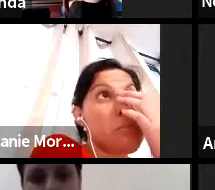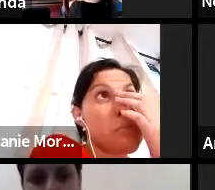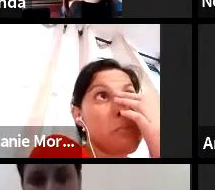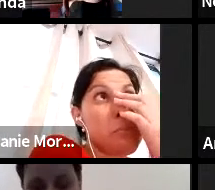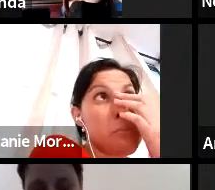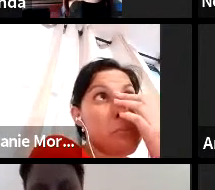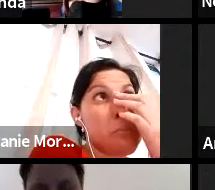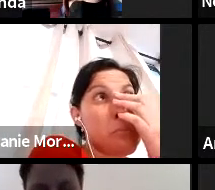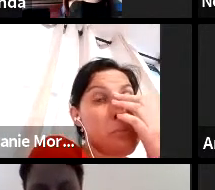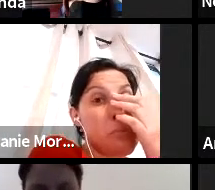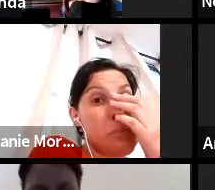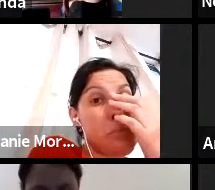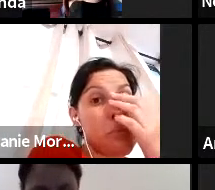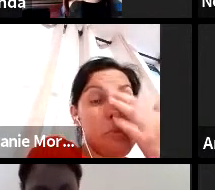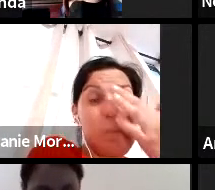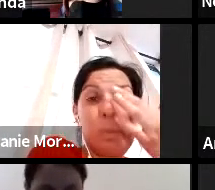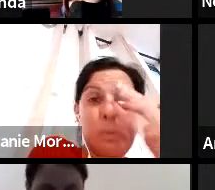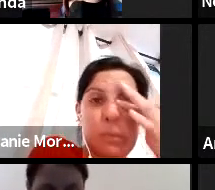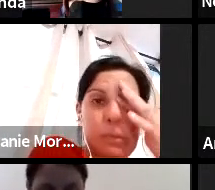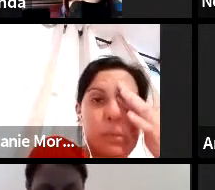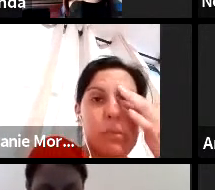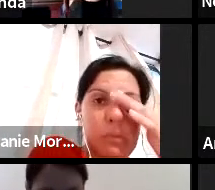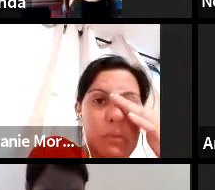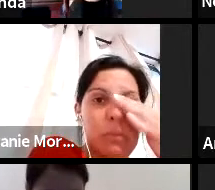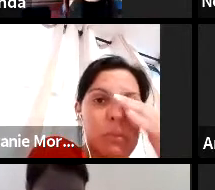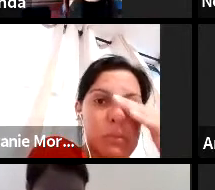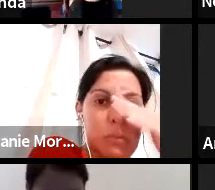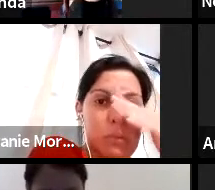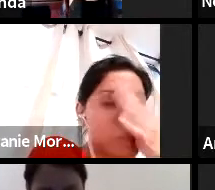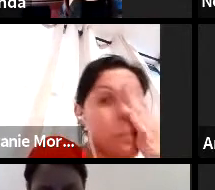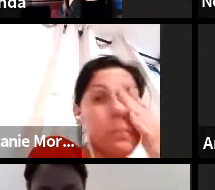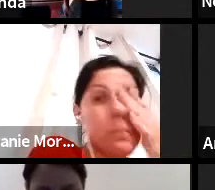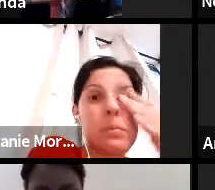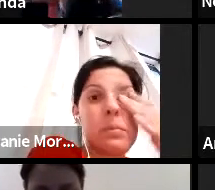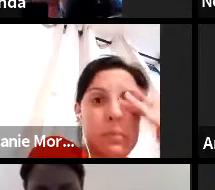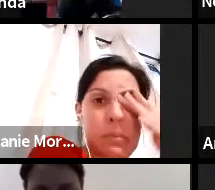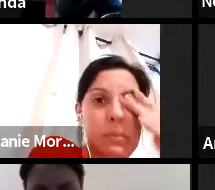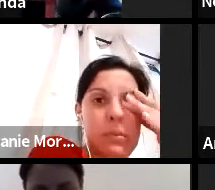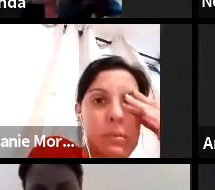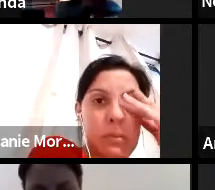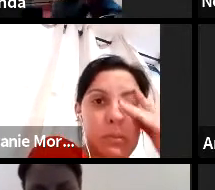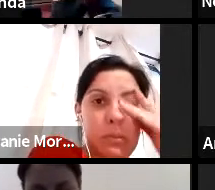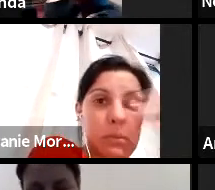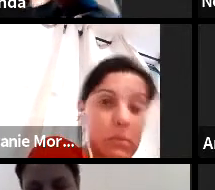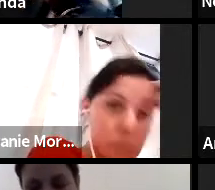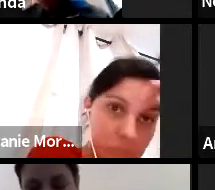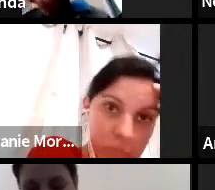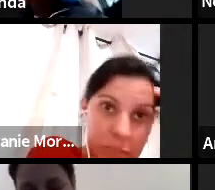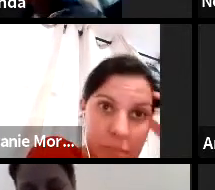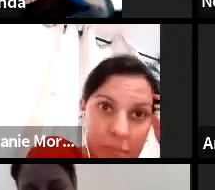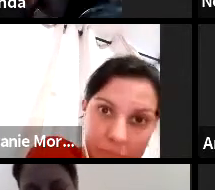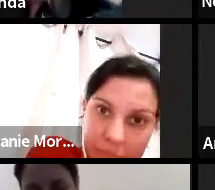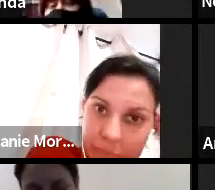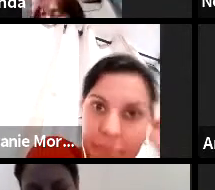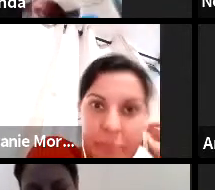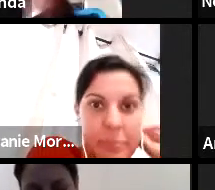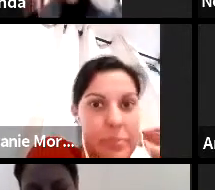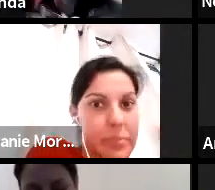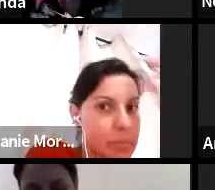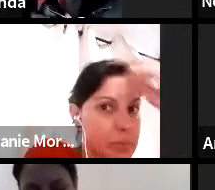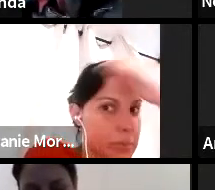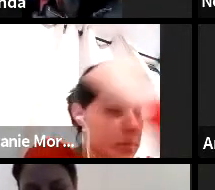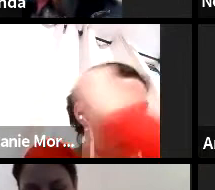a partir de eso presentamos los resultados. Dentro de, obviamente, la conjunción de lo cuantitativo